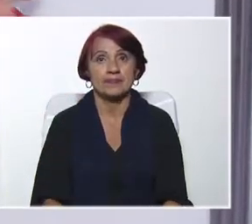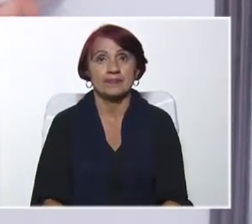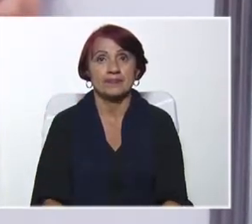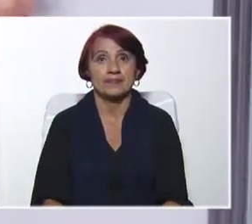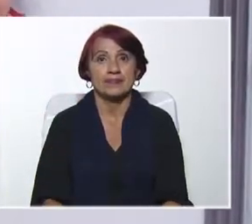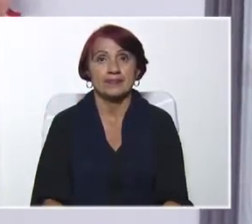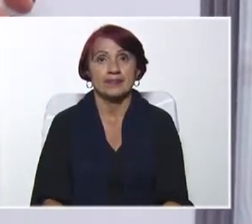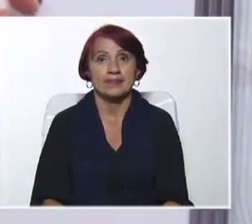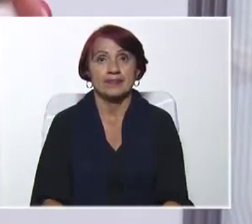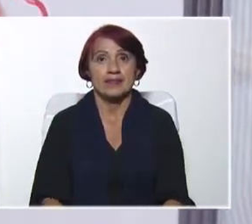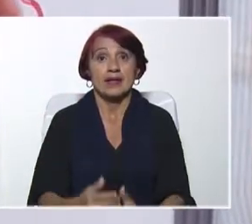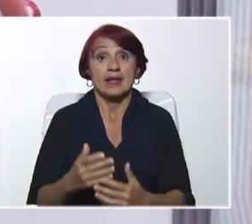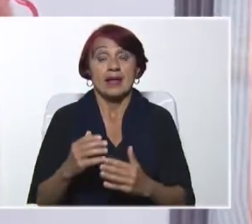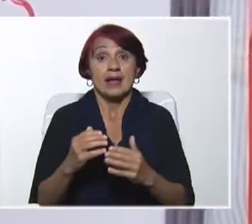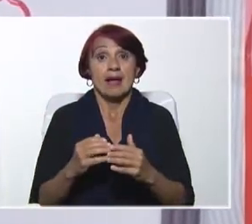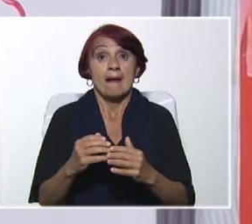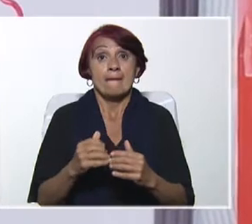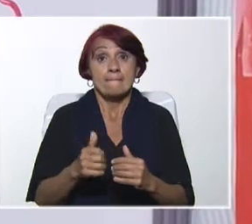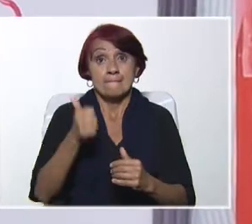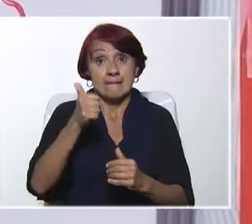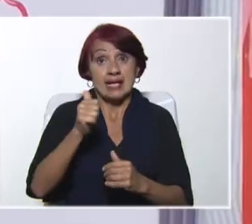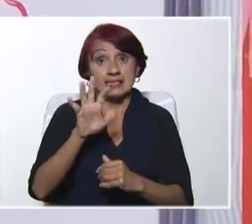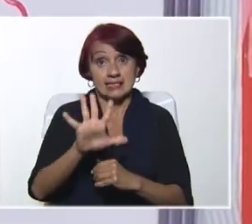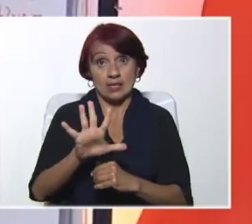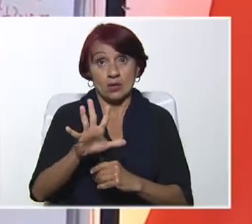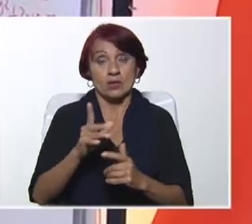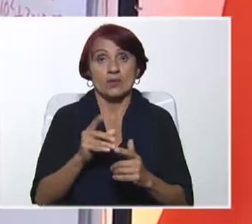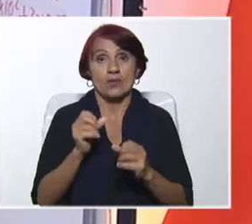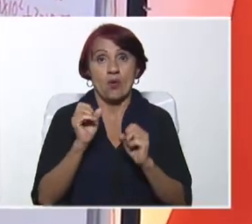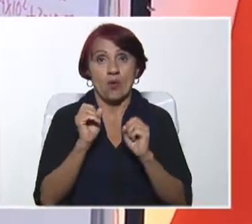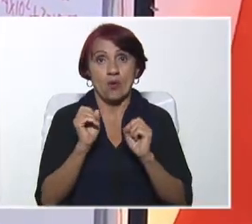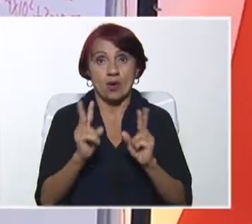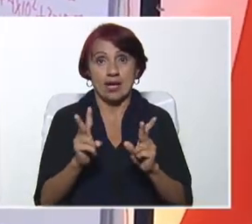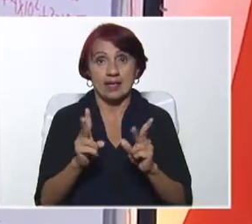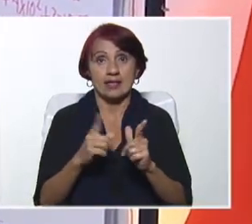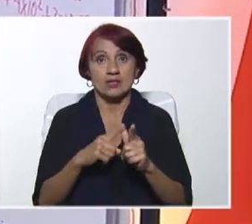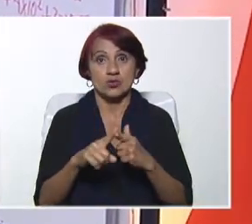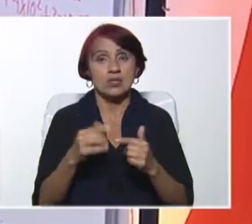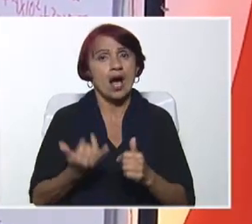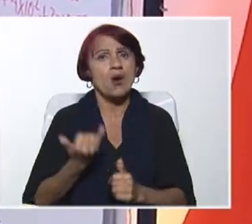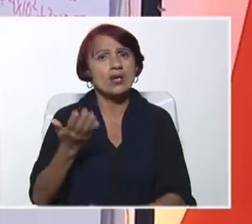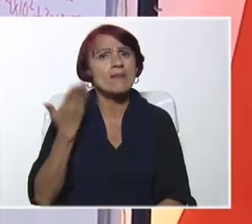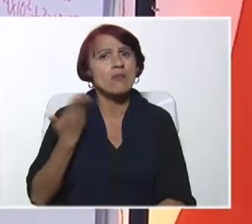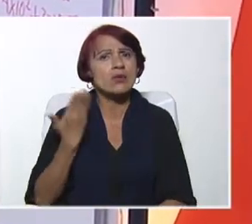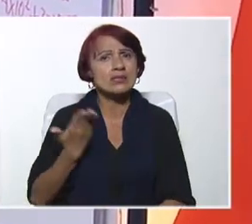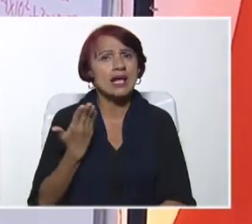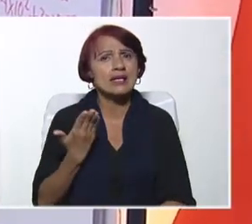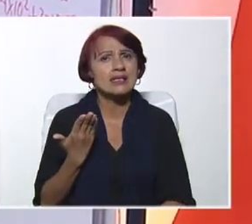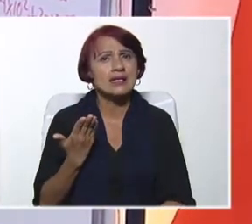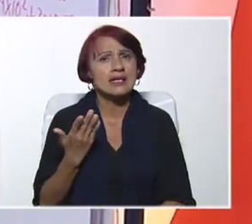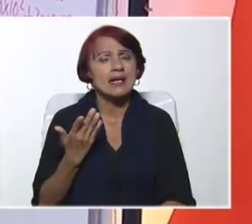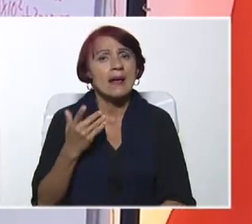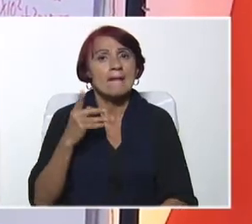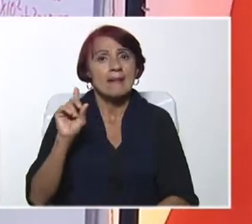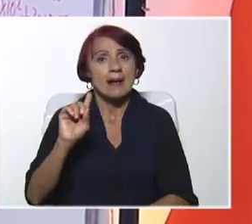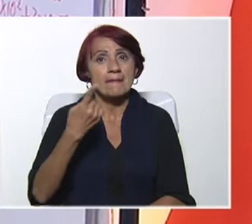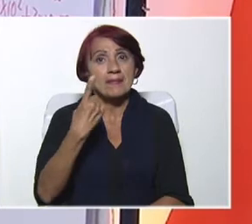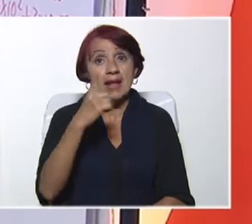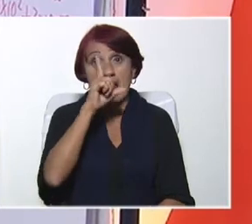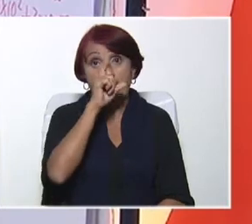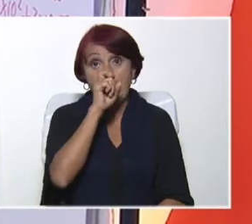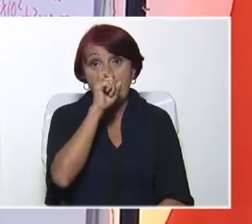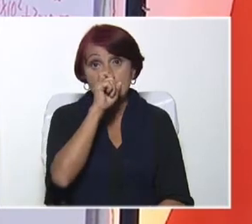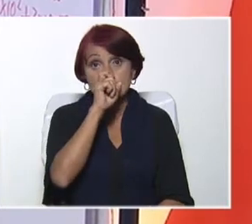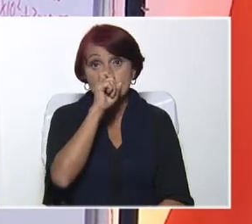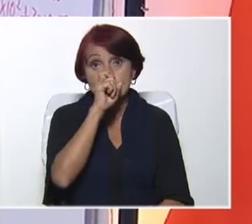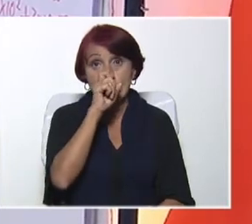más 5. Muy bien. Lo importante aquí, para primer años, es que